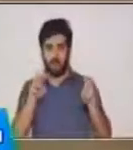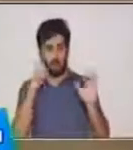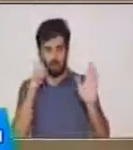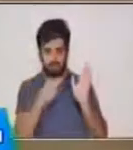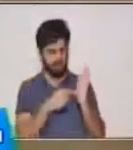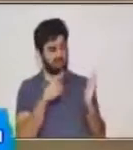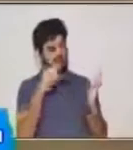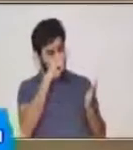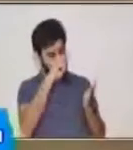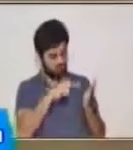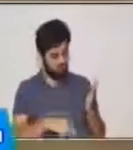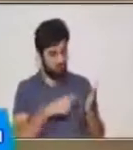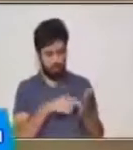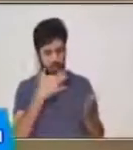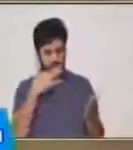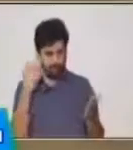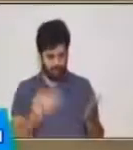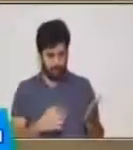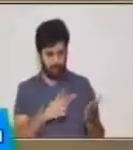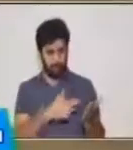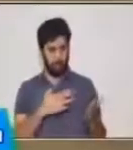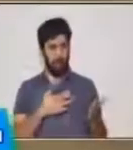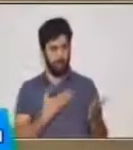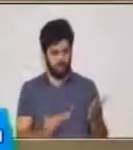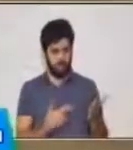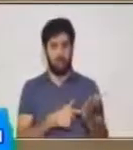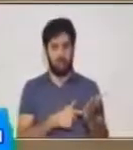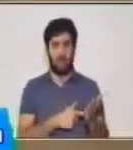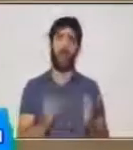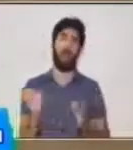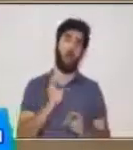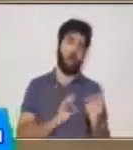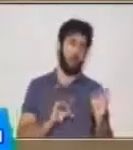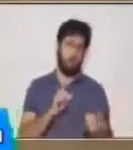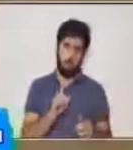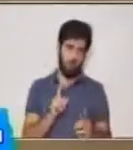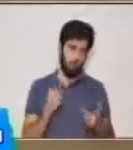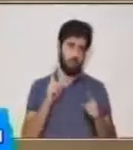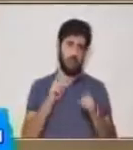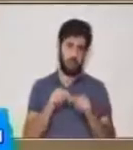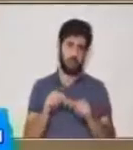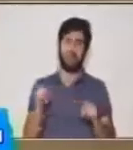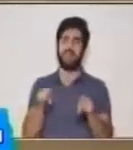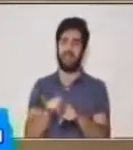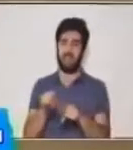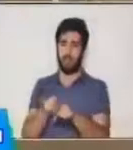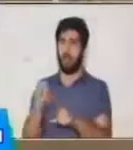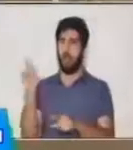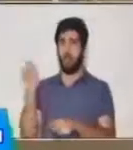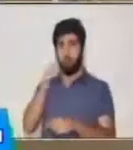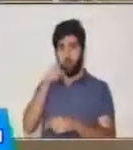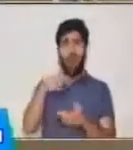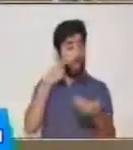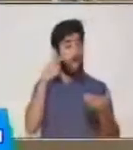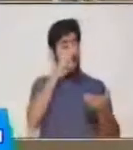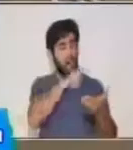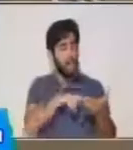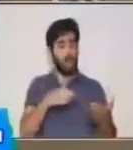fidedigna. También comprueba si los personajes mencionados existen y en realidad participan. Tal vez has